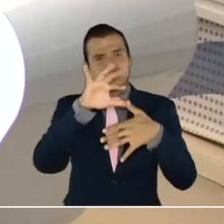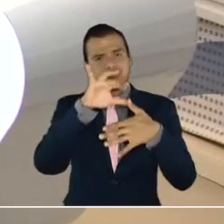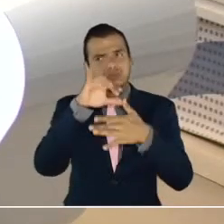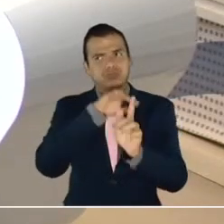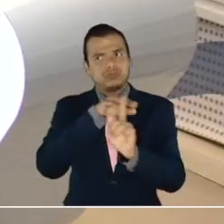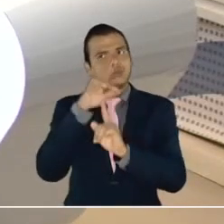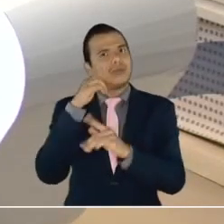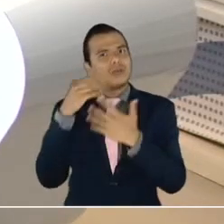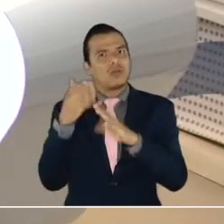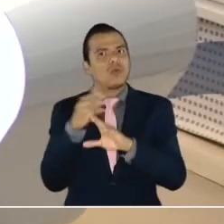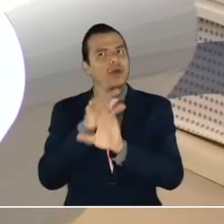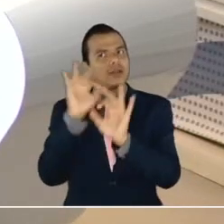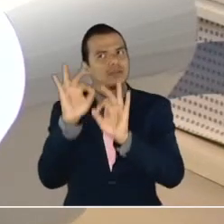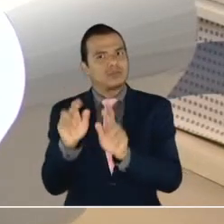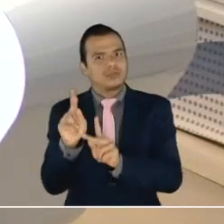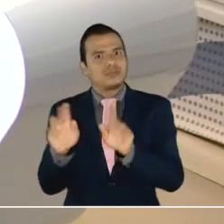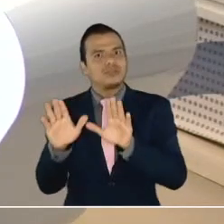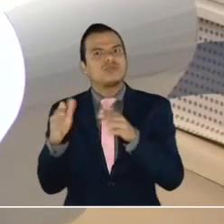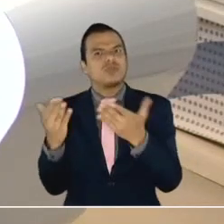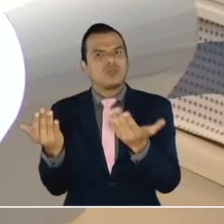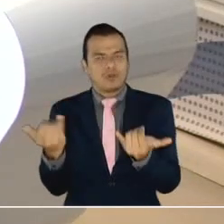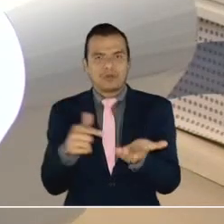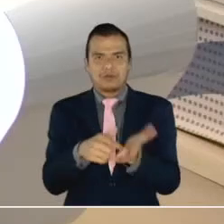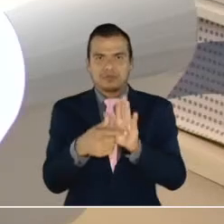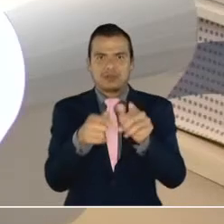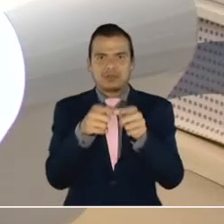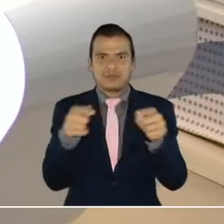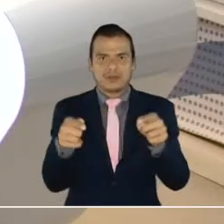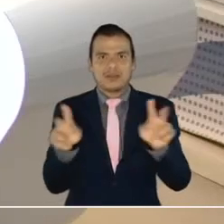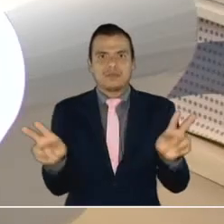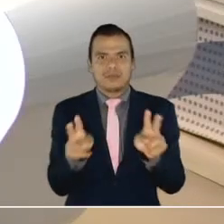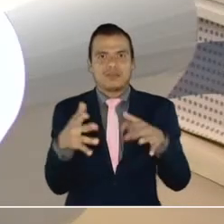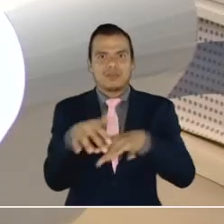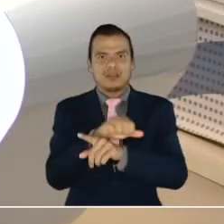tanto, seguimos conectados a través de nuestros medios digitales. La ampliación de las